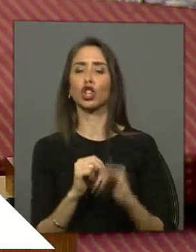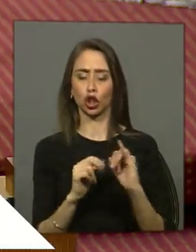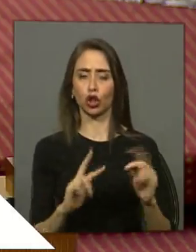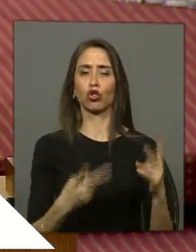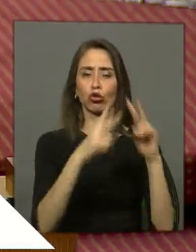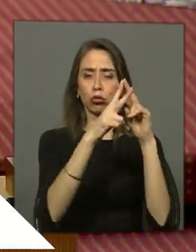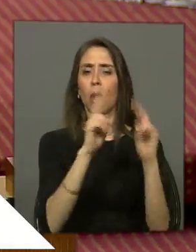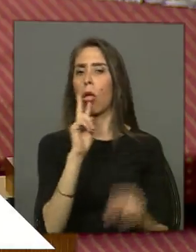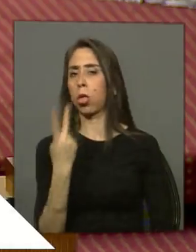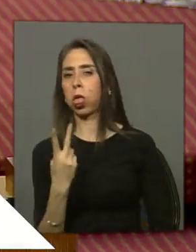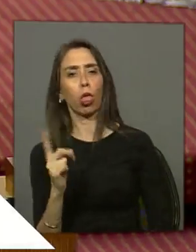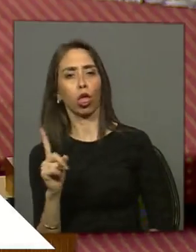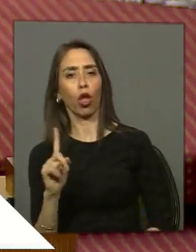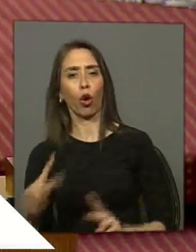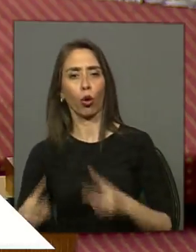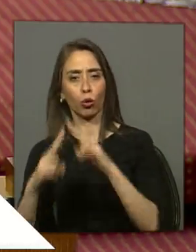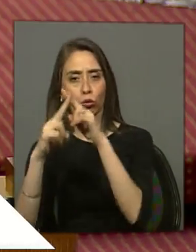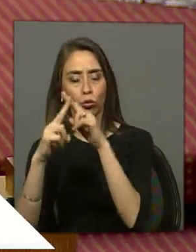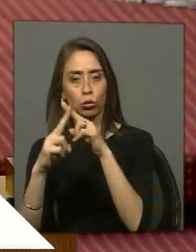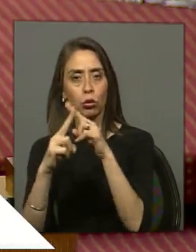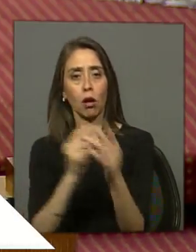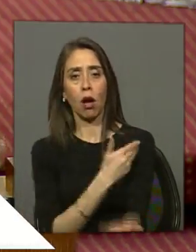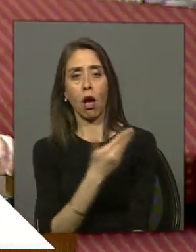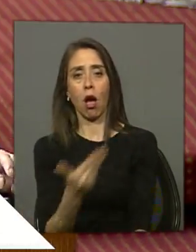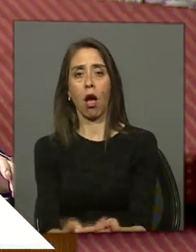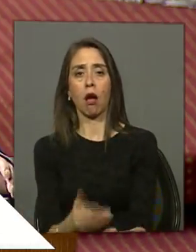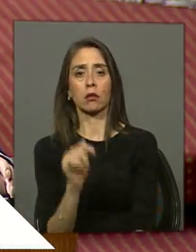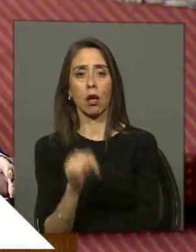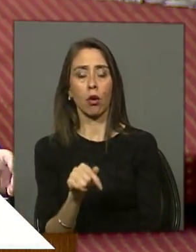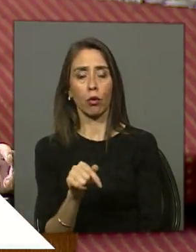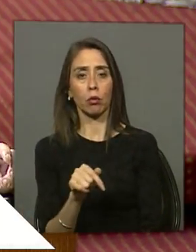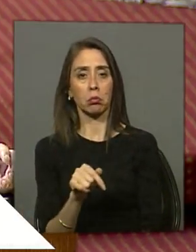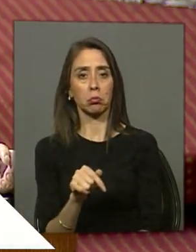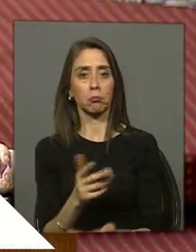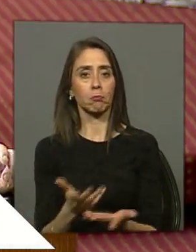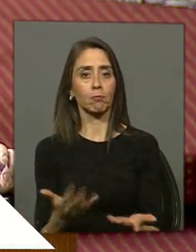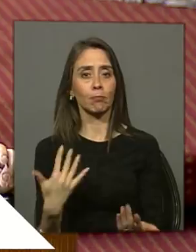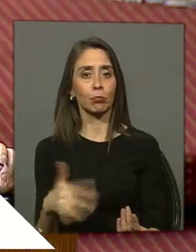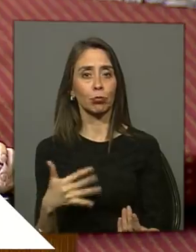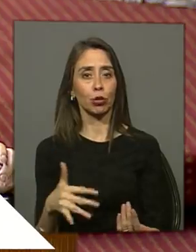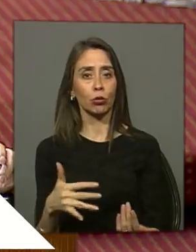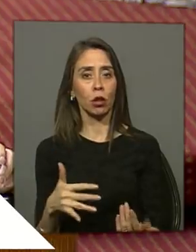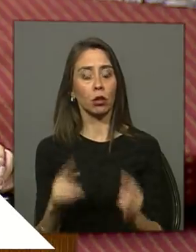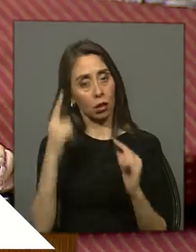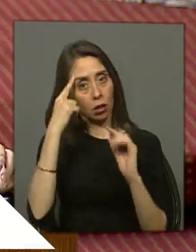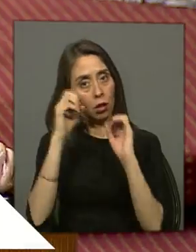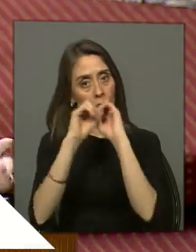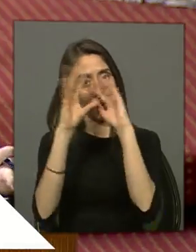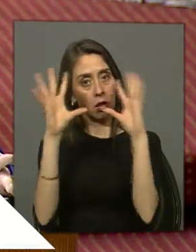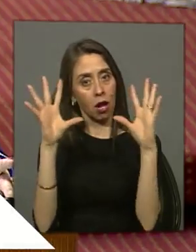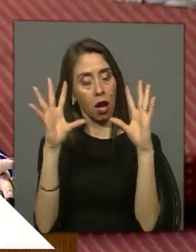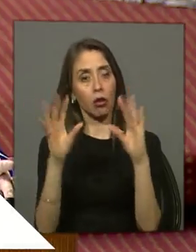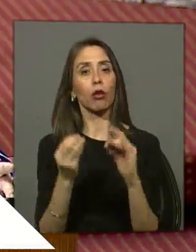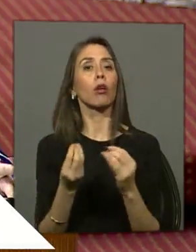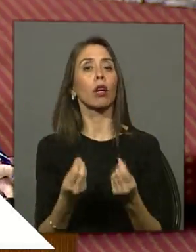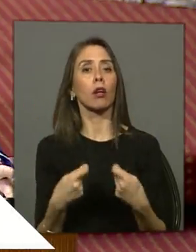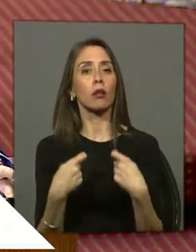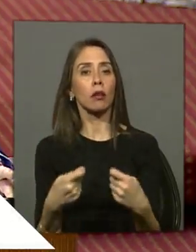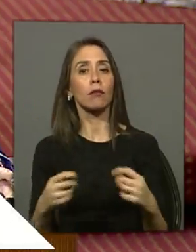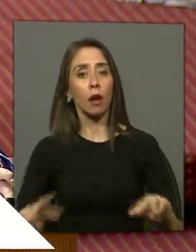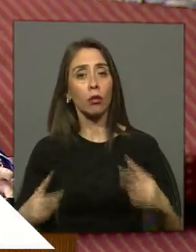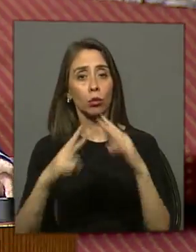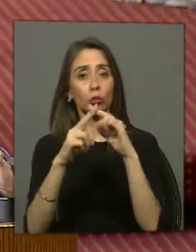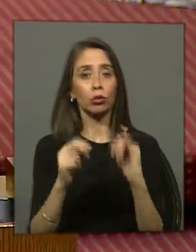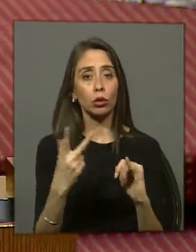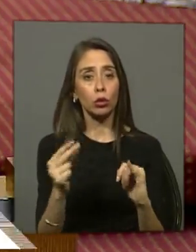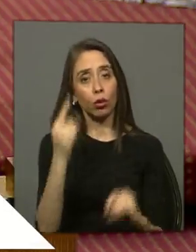no se va a construir y en definitiva al día de hoy como señalé es vital la absoluta claridad sobre esta inversión y tener sobre